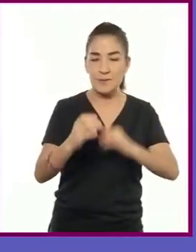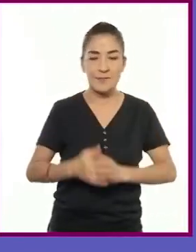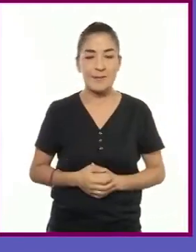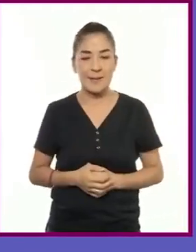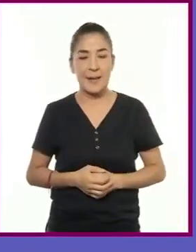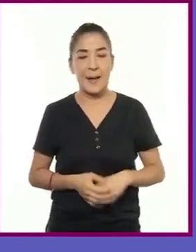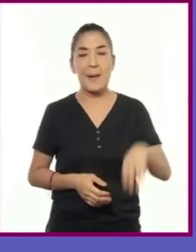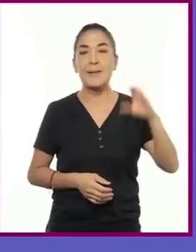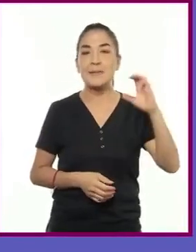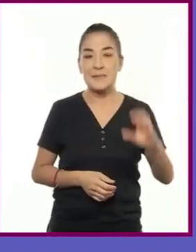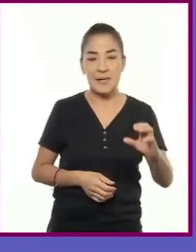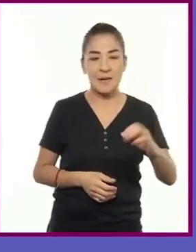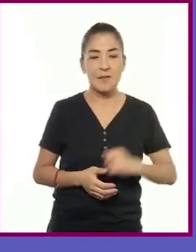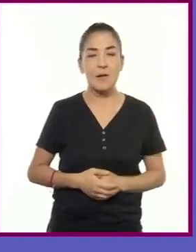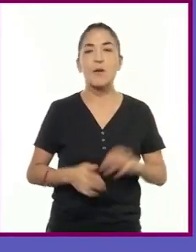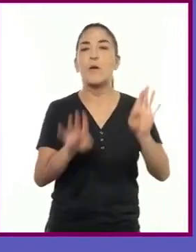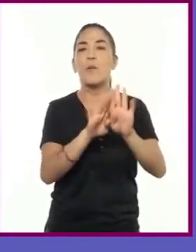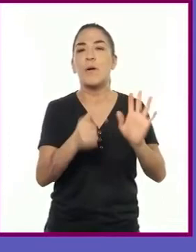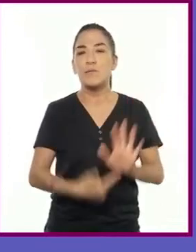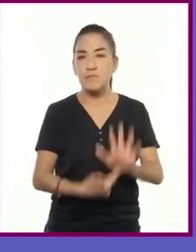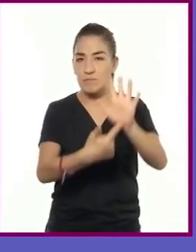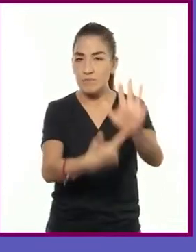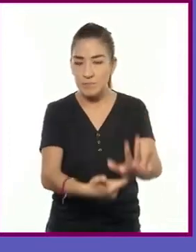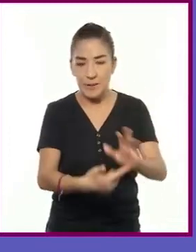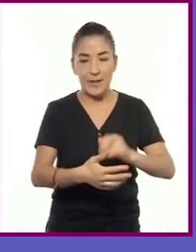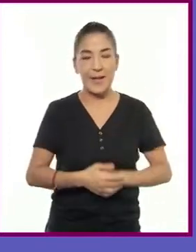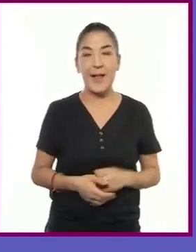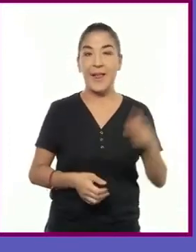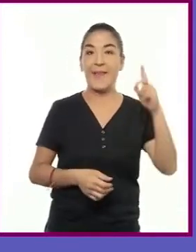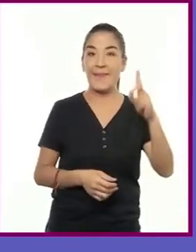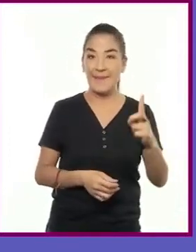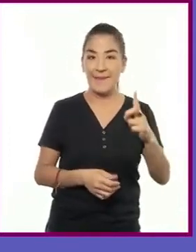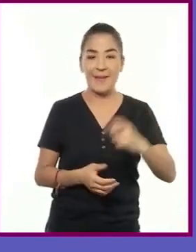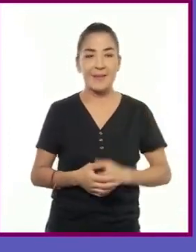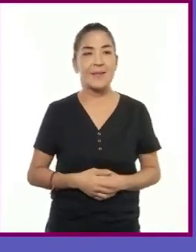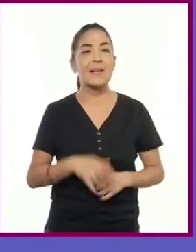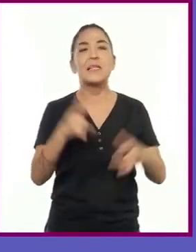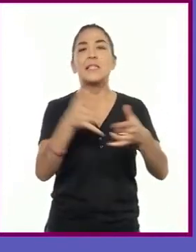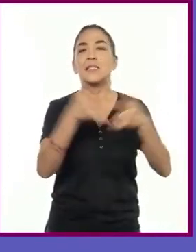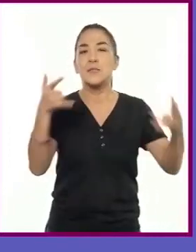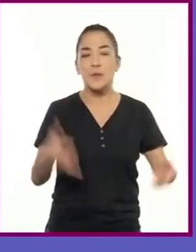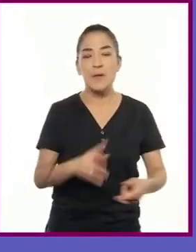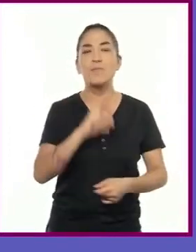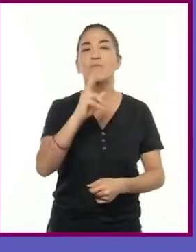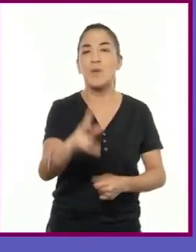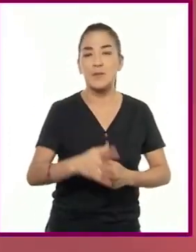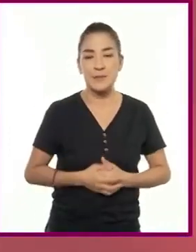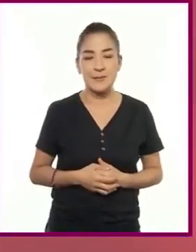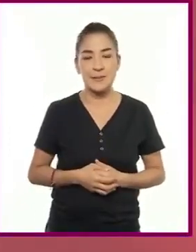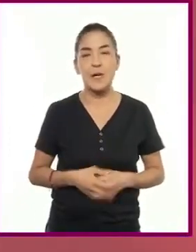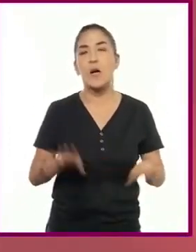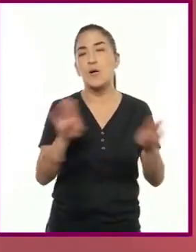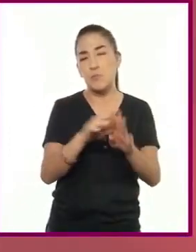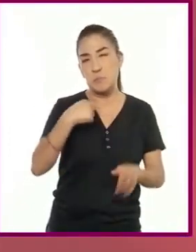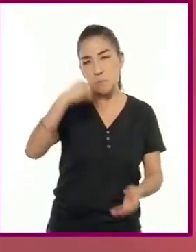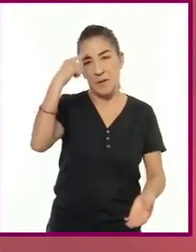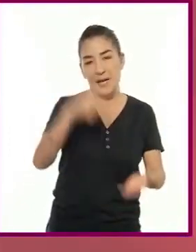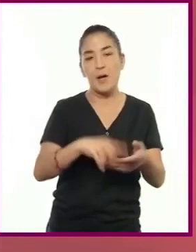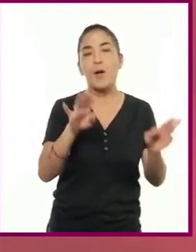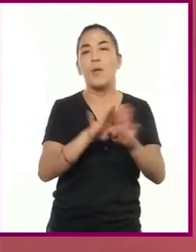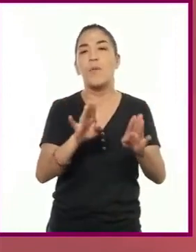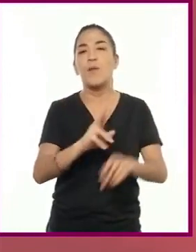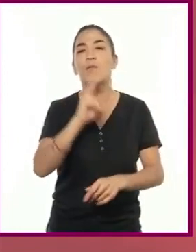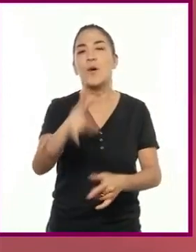C, expositivo. Inciso D, narrativo. Yo creo que es un texto narrativo,